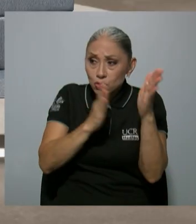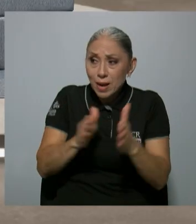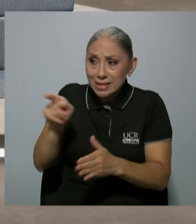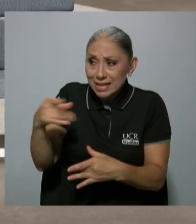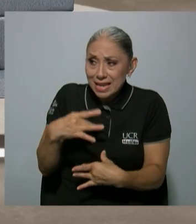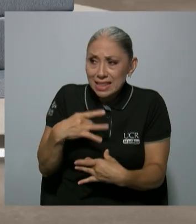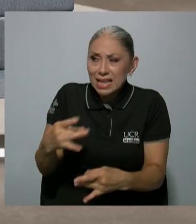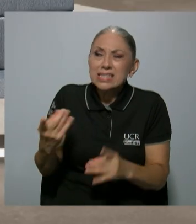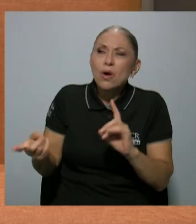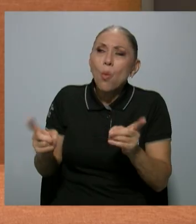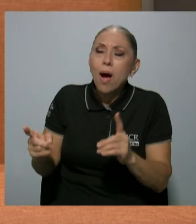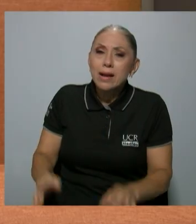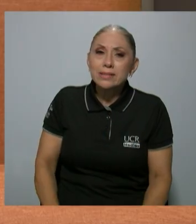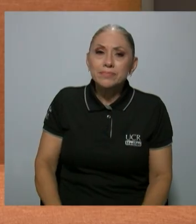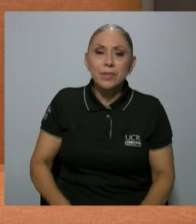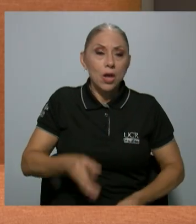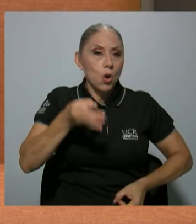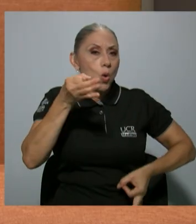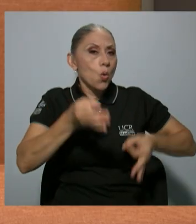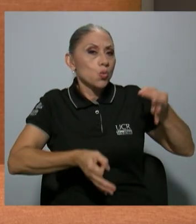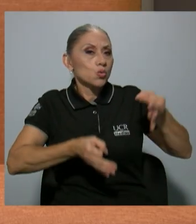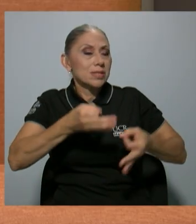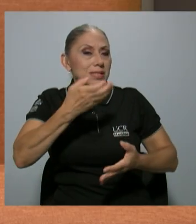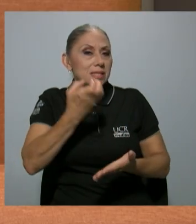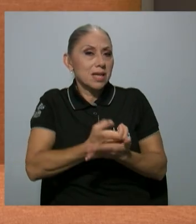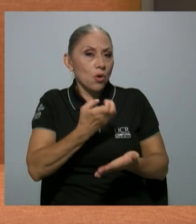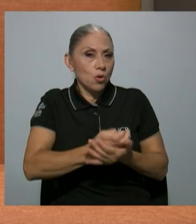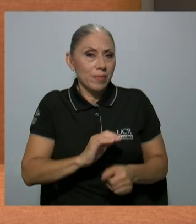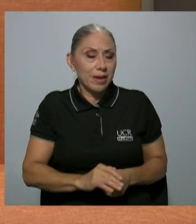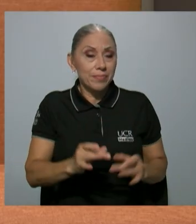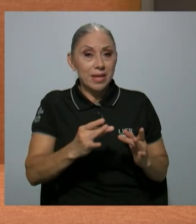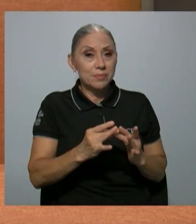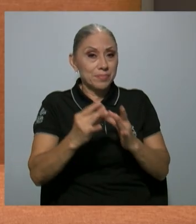planes? Justicia económica,